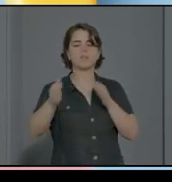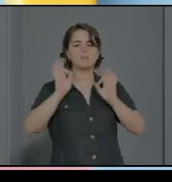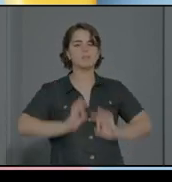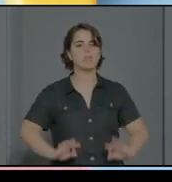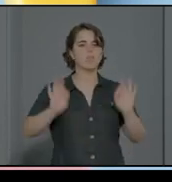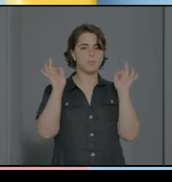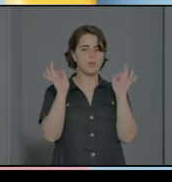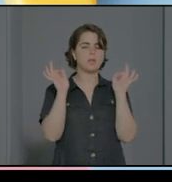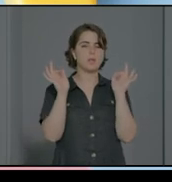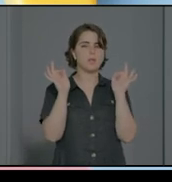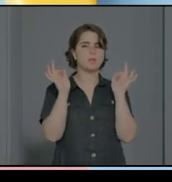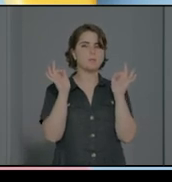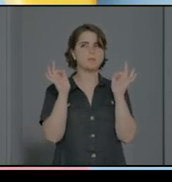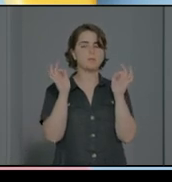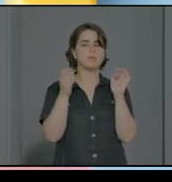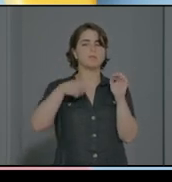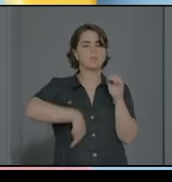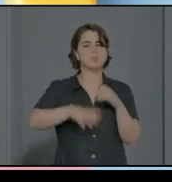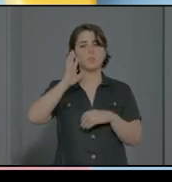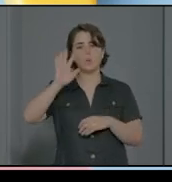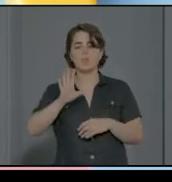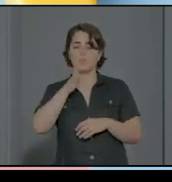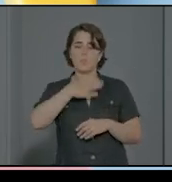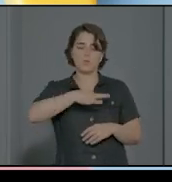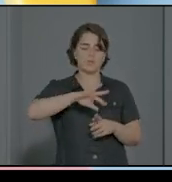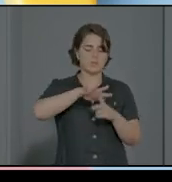esto parecía, por lo menos en nuestro caso, tener